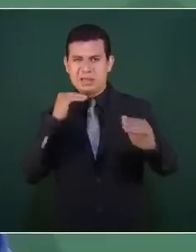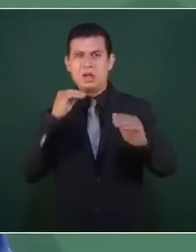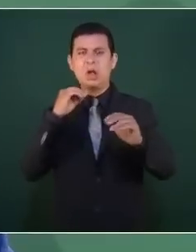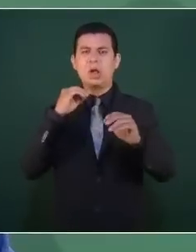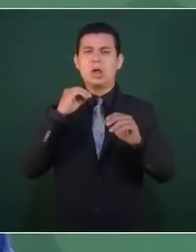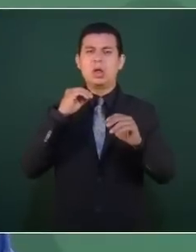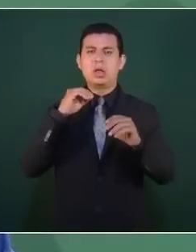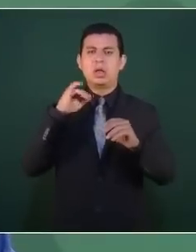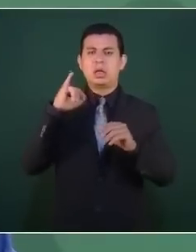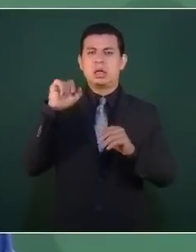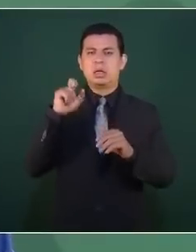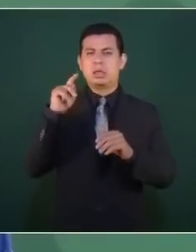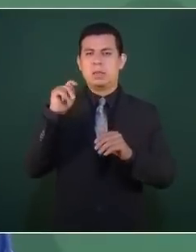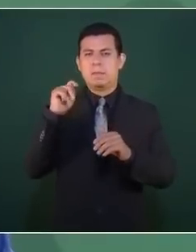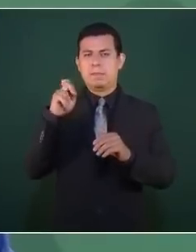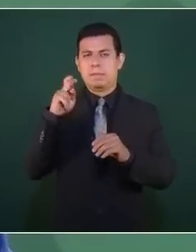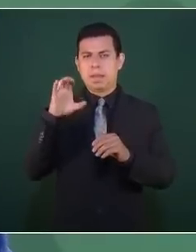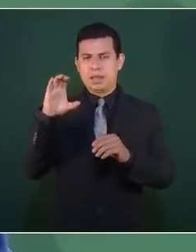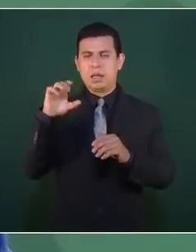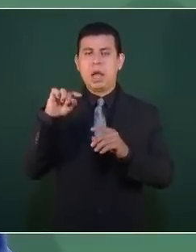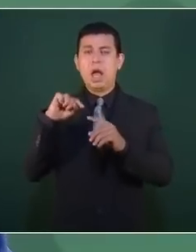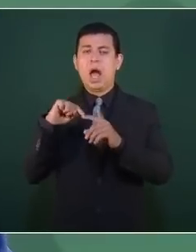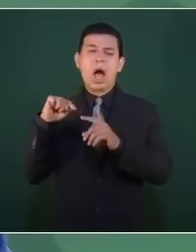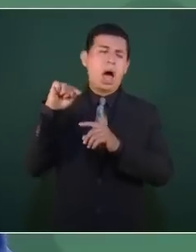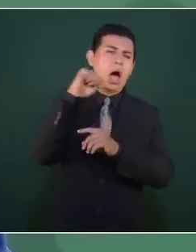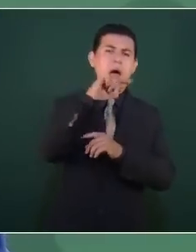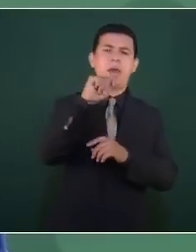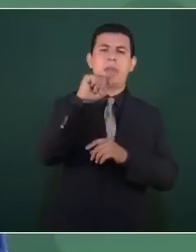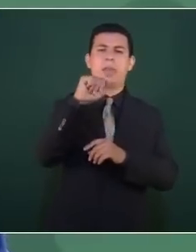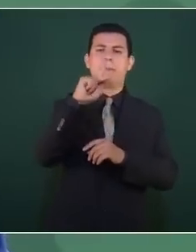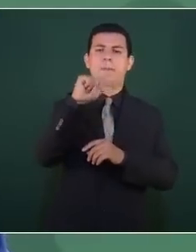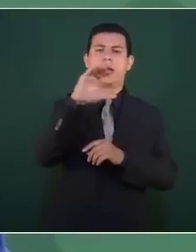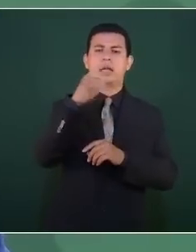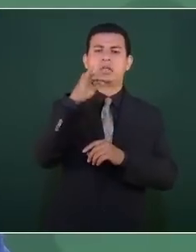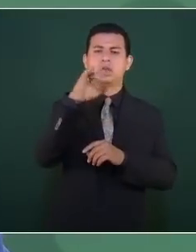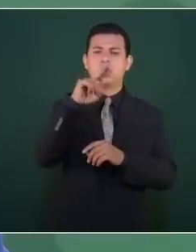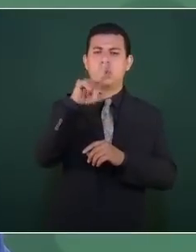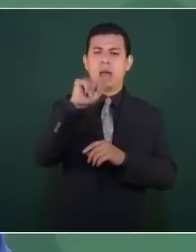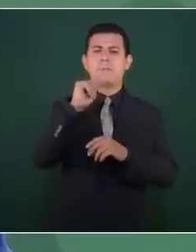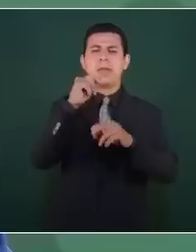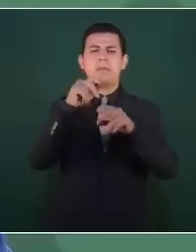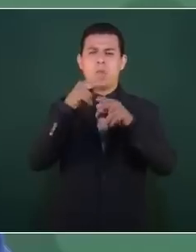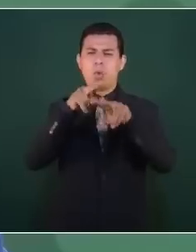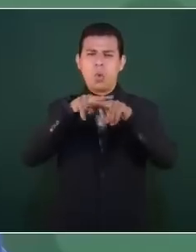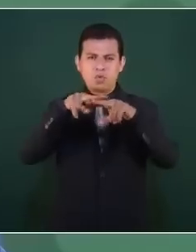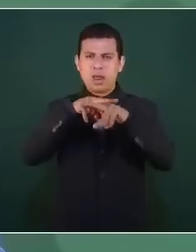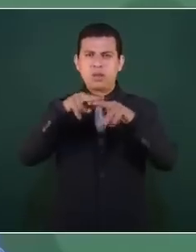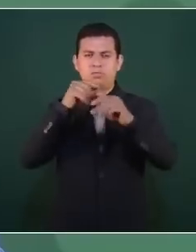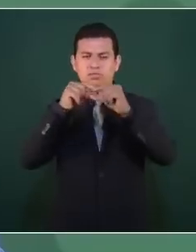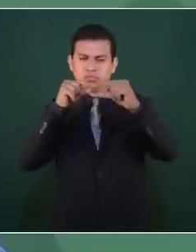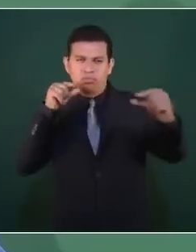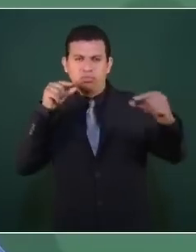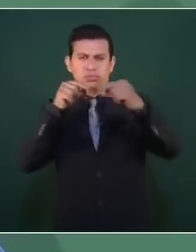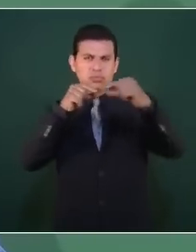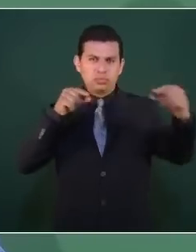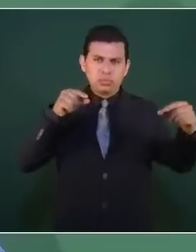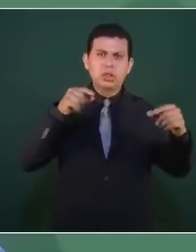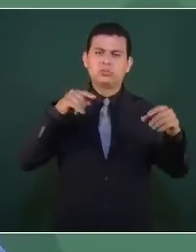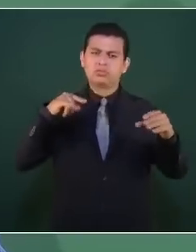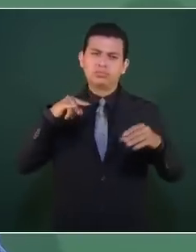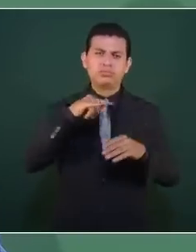desde Ixtepec a Tapachula, el ferrocarril, lo mismo, carga y pasaje.